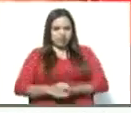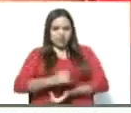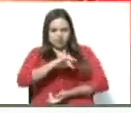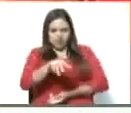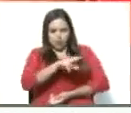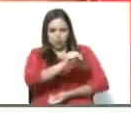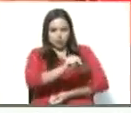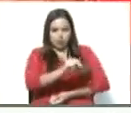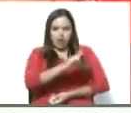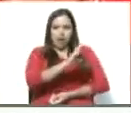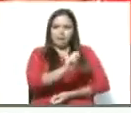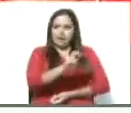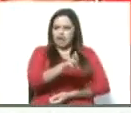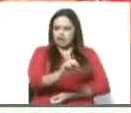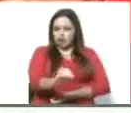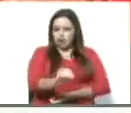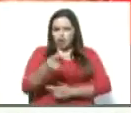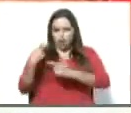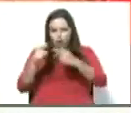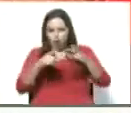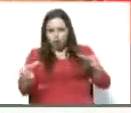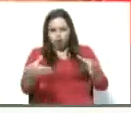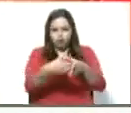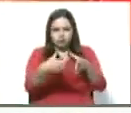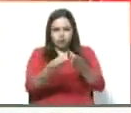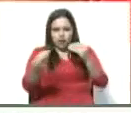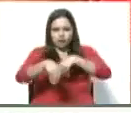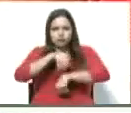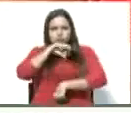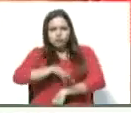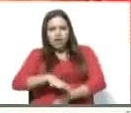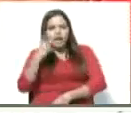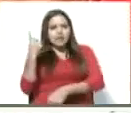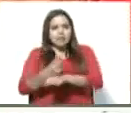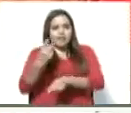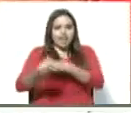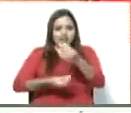Petro y todo el grupo del Pacto Histórico deben hacer